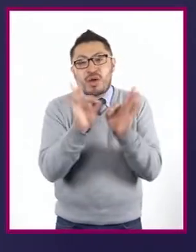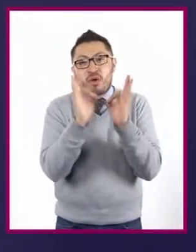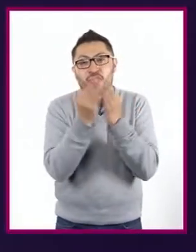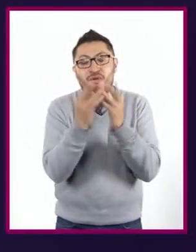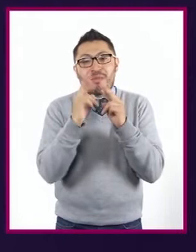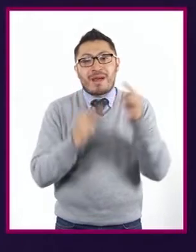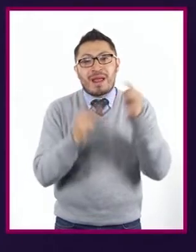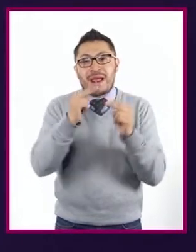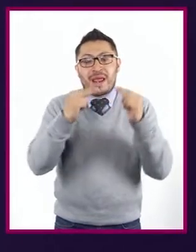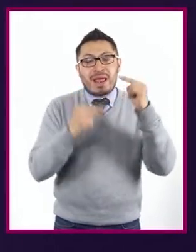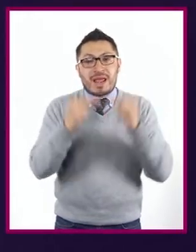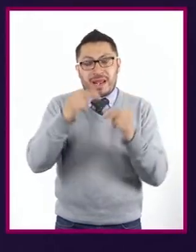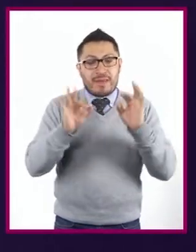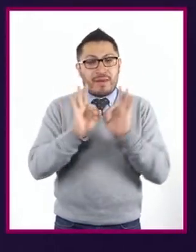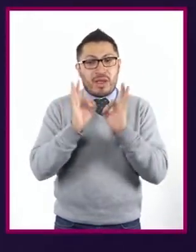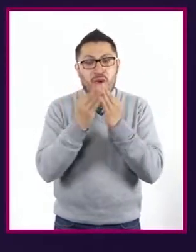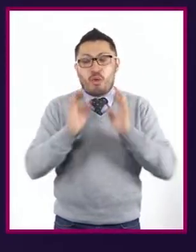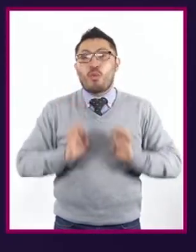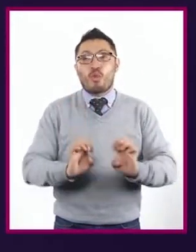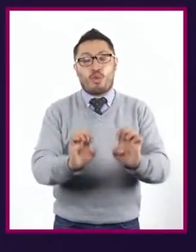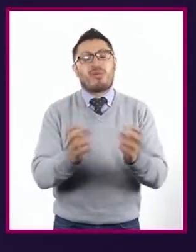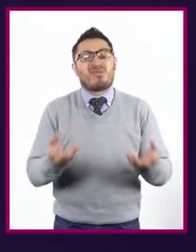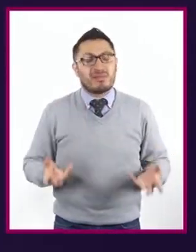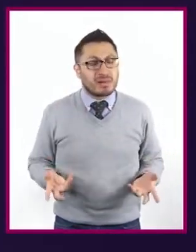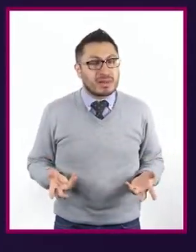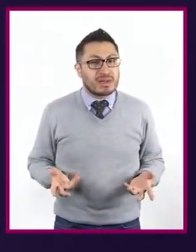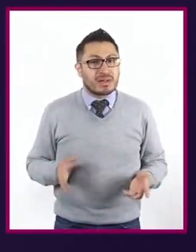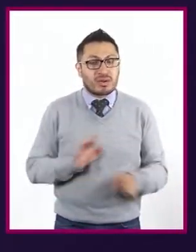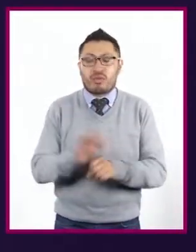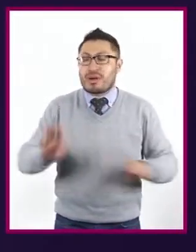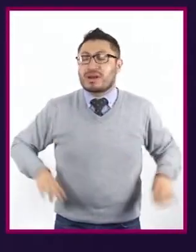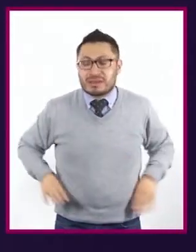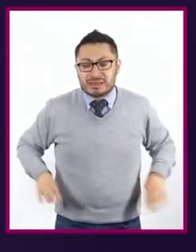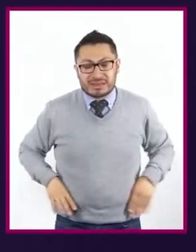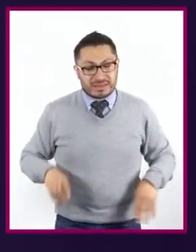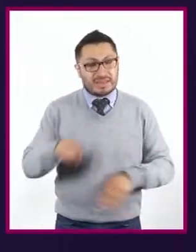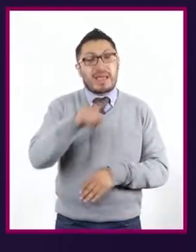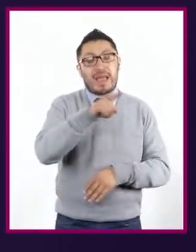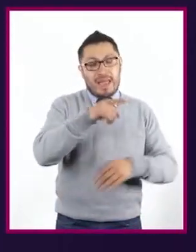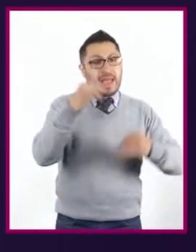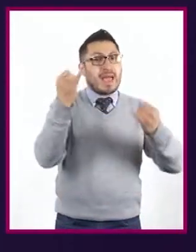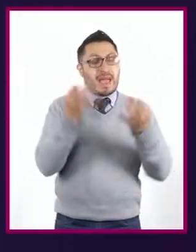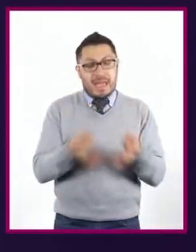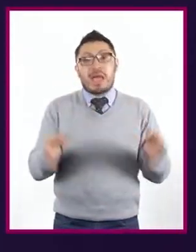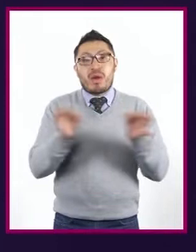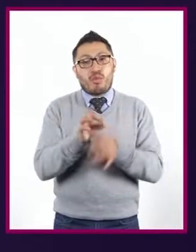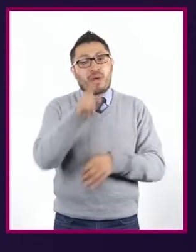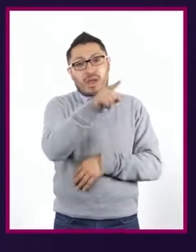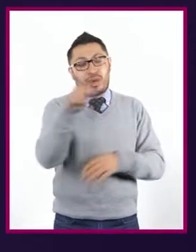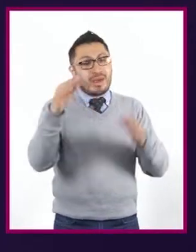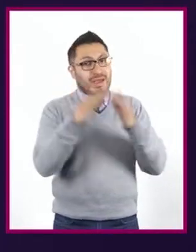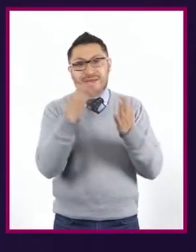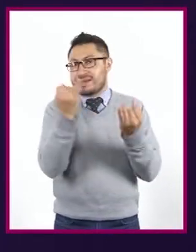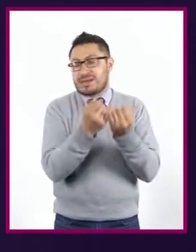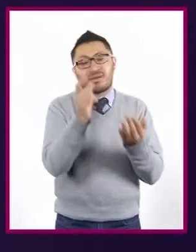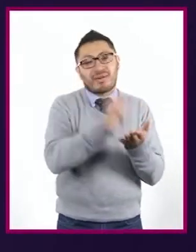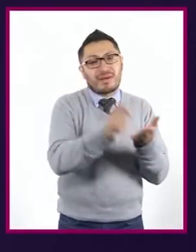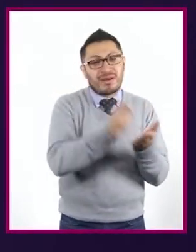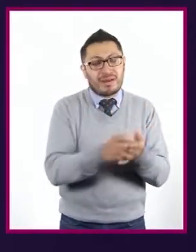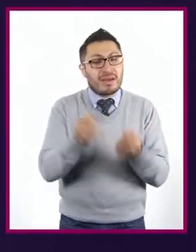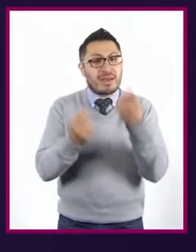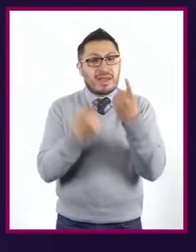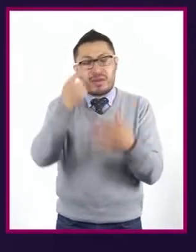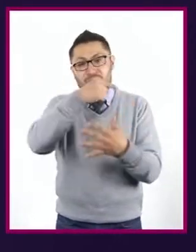formalidad? Muy buena pregunta. Les pido que en casa tomen nota. Algunas de las características del lenguaje